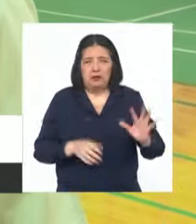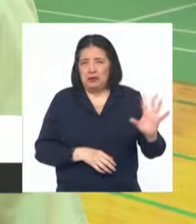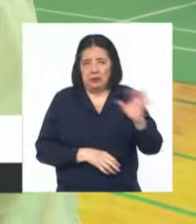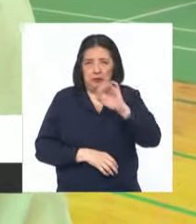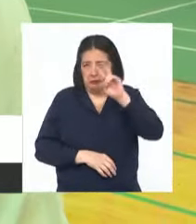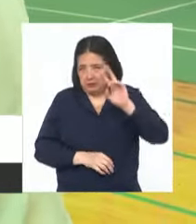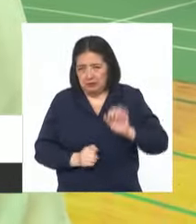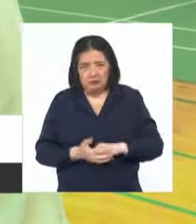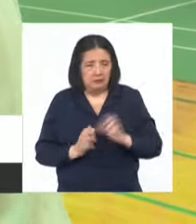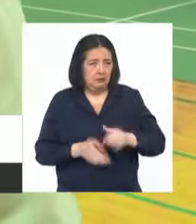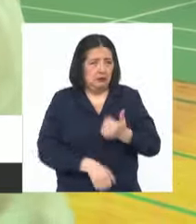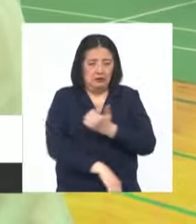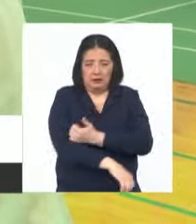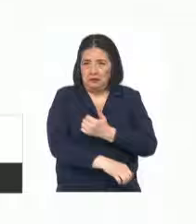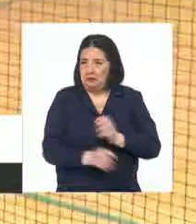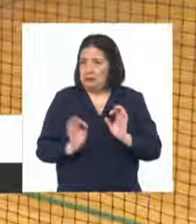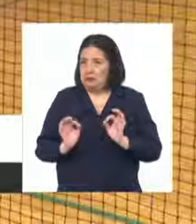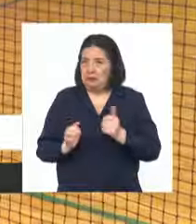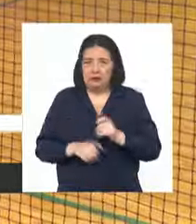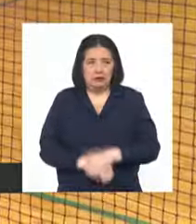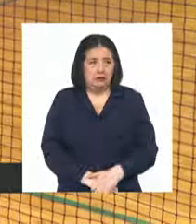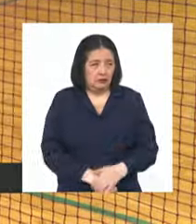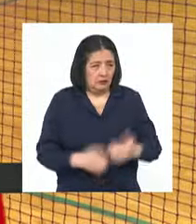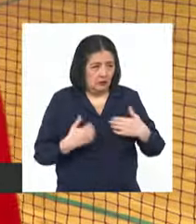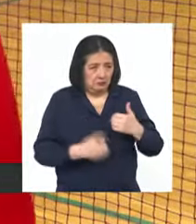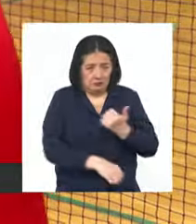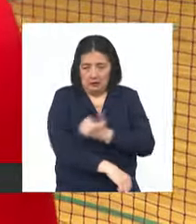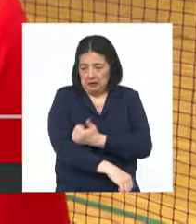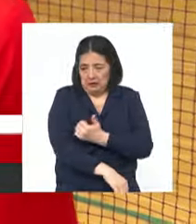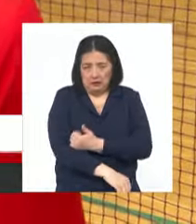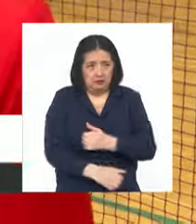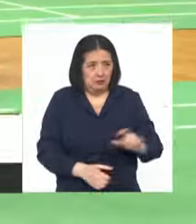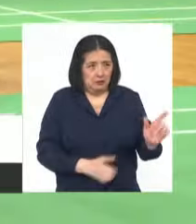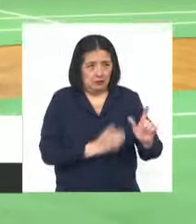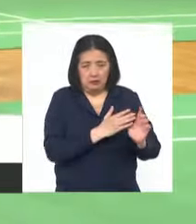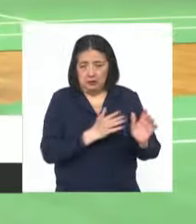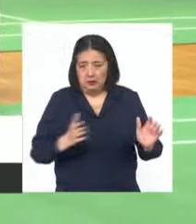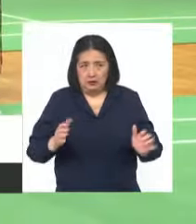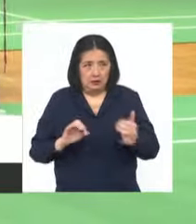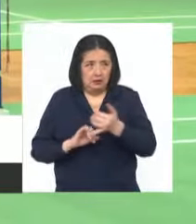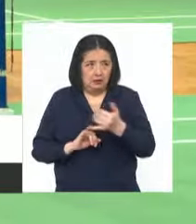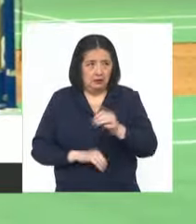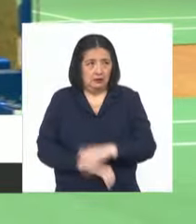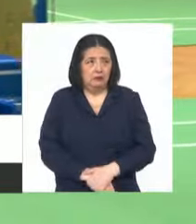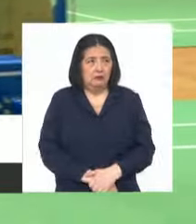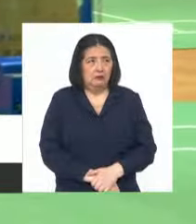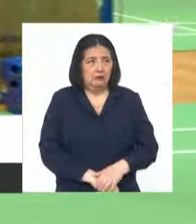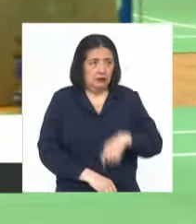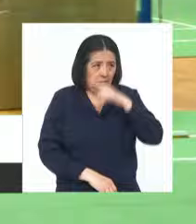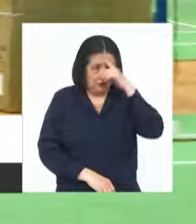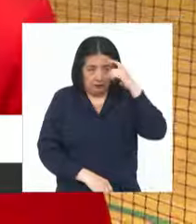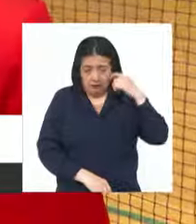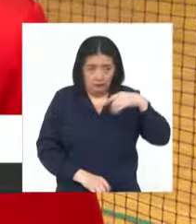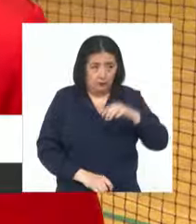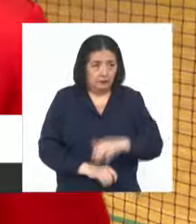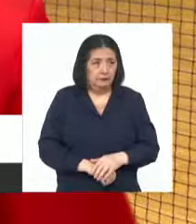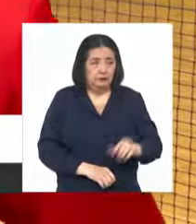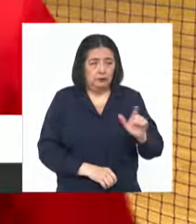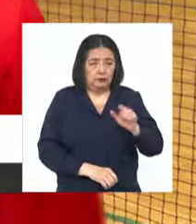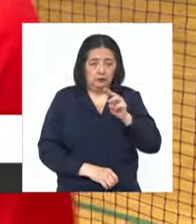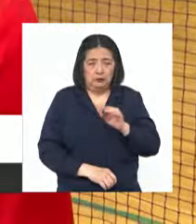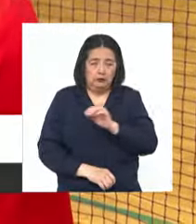nacional y las academias son todo un éxito. Tenemos una academia que funciona de lunes a sábado durante el verano y lunes,